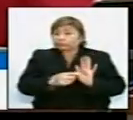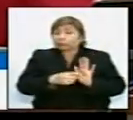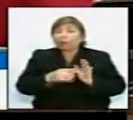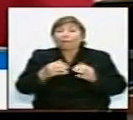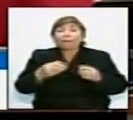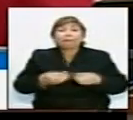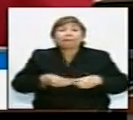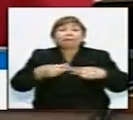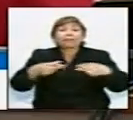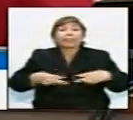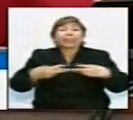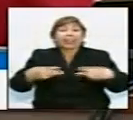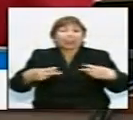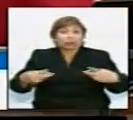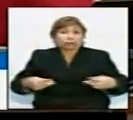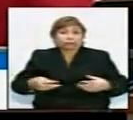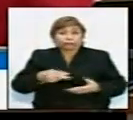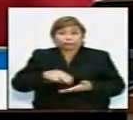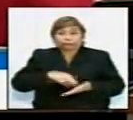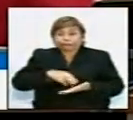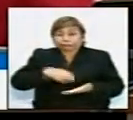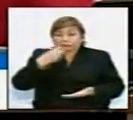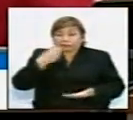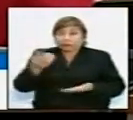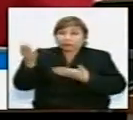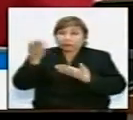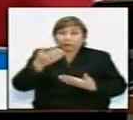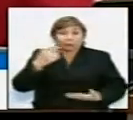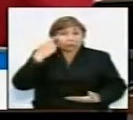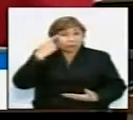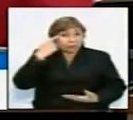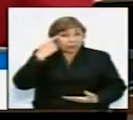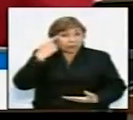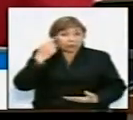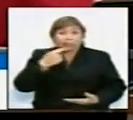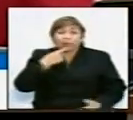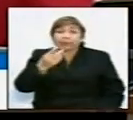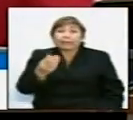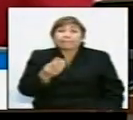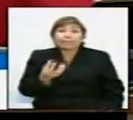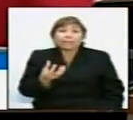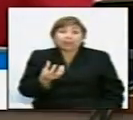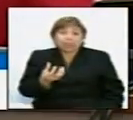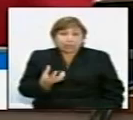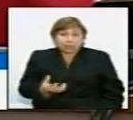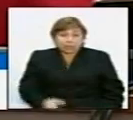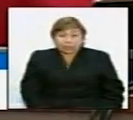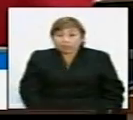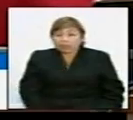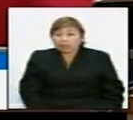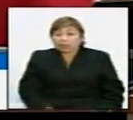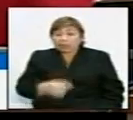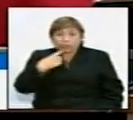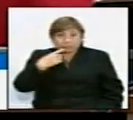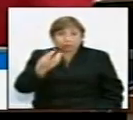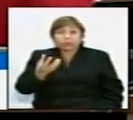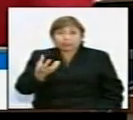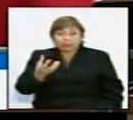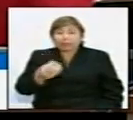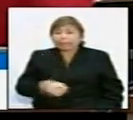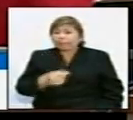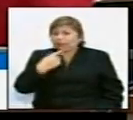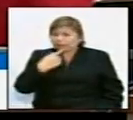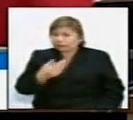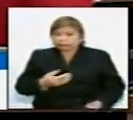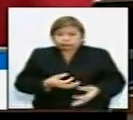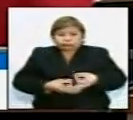fideos que los trajimos de China, pero son fideos de papa, ¿no? Y esos fideos de papa